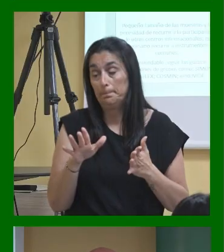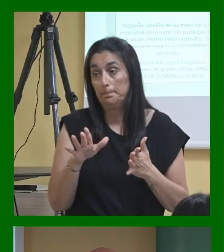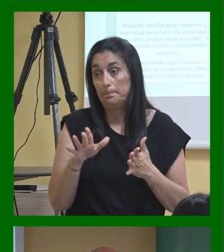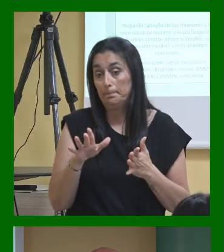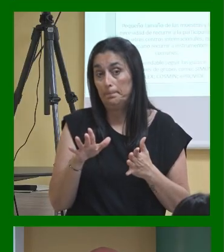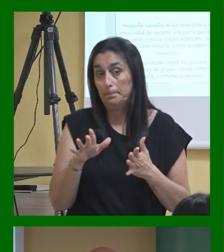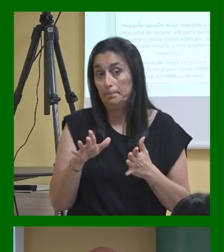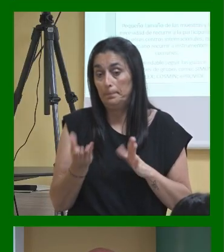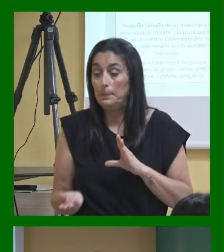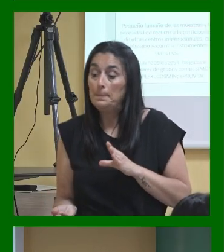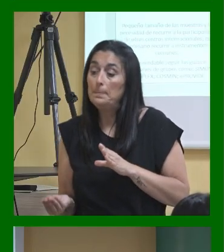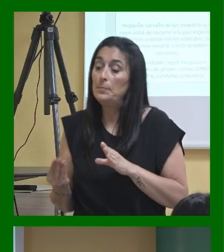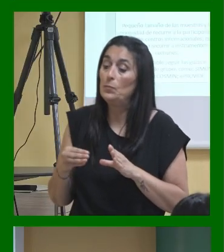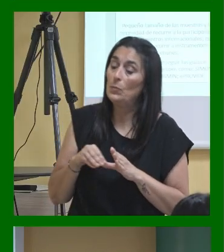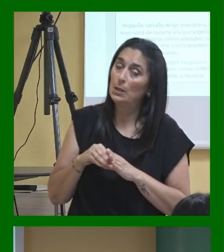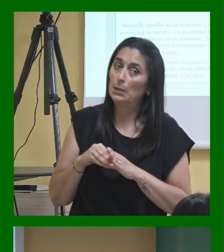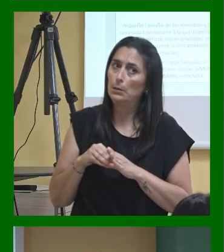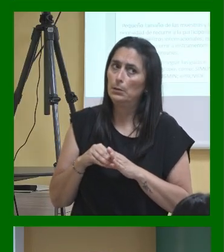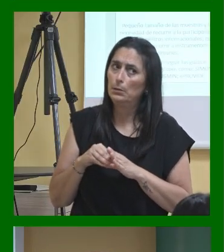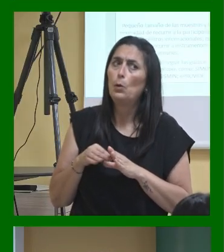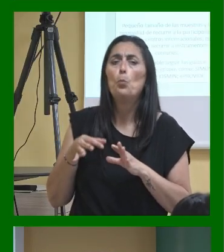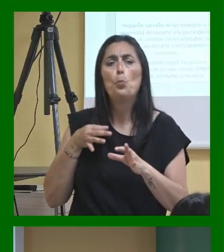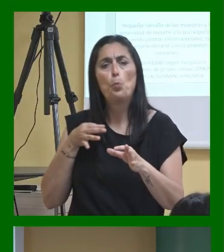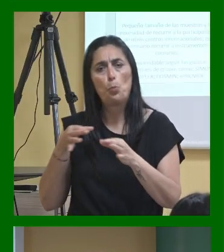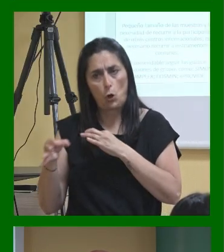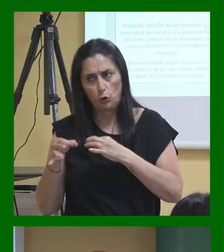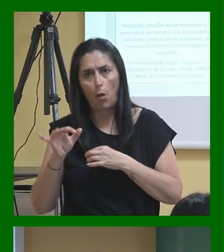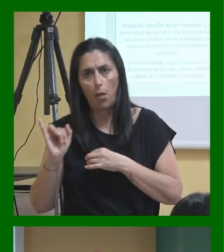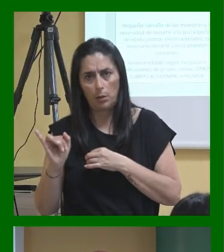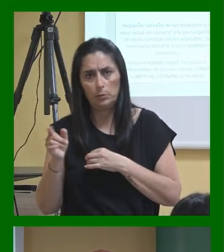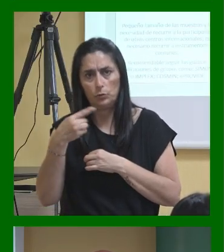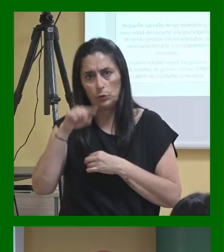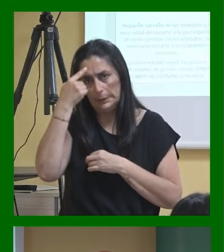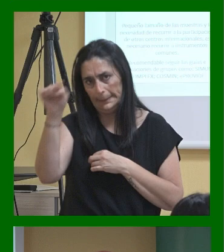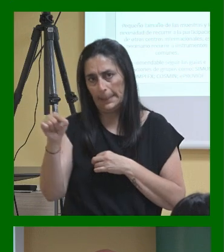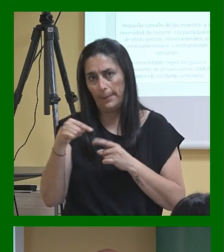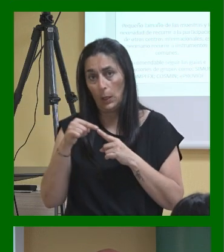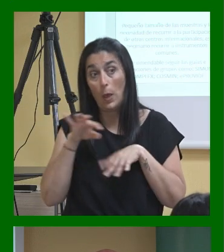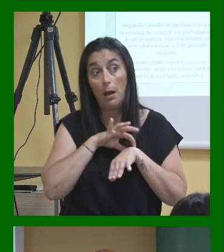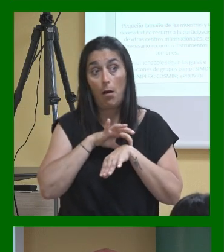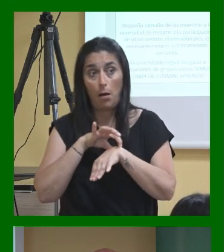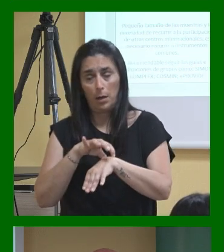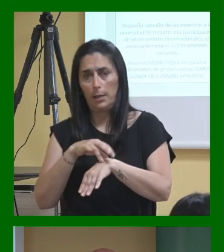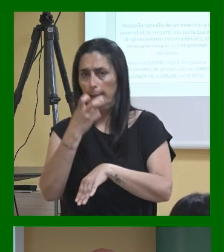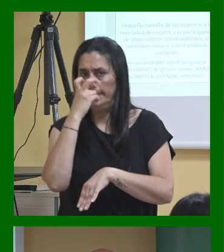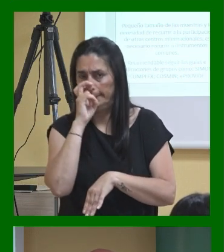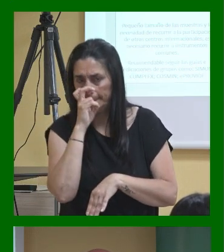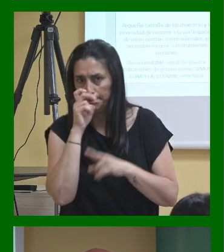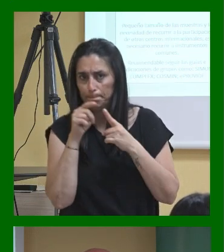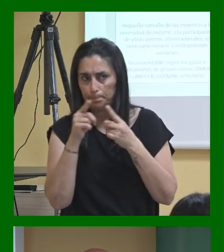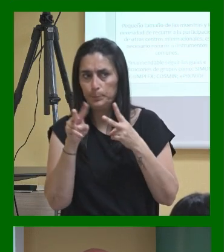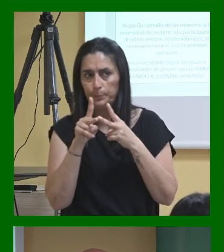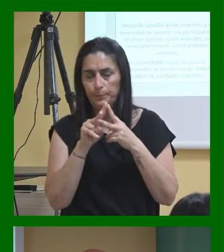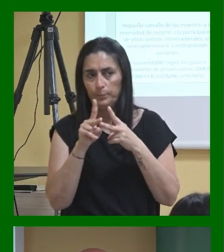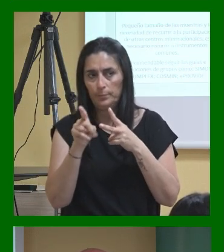se incorpore. Existen ya protocolos, ya para que sepáis, podéis entrar en estas guías, en Simon Complex, de